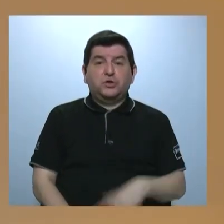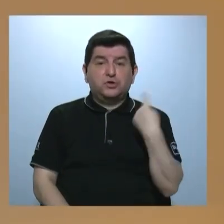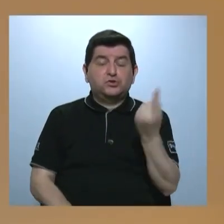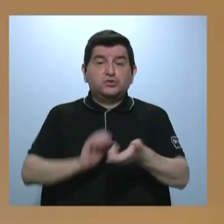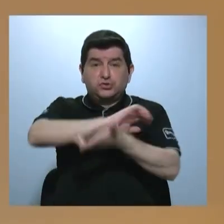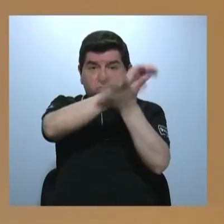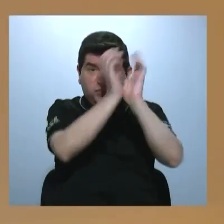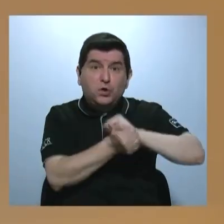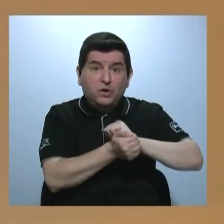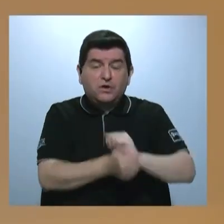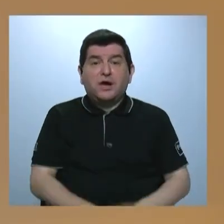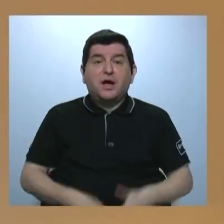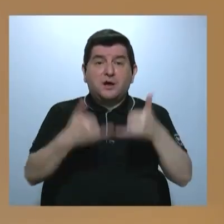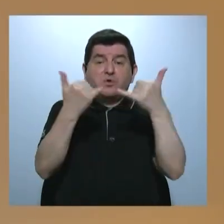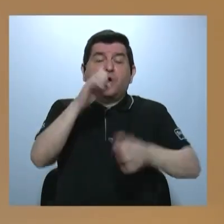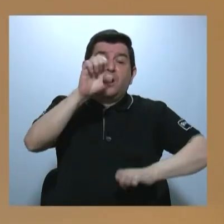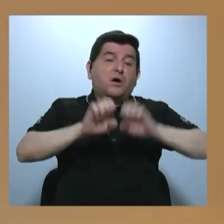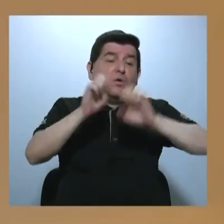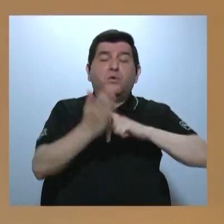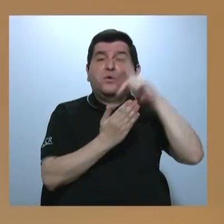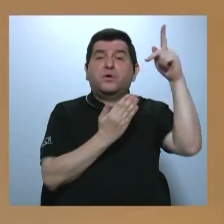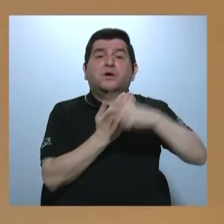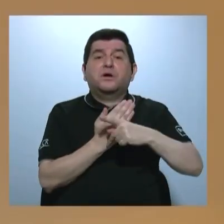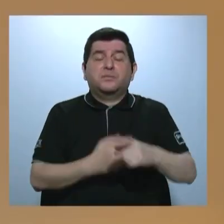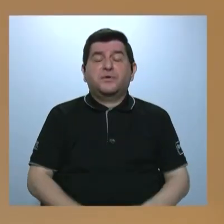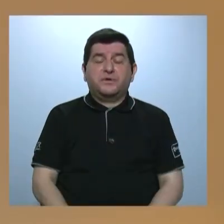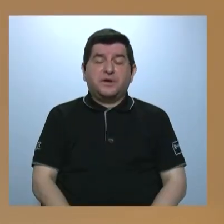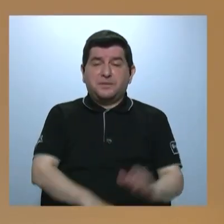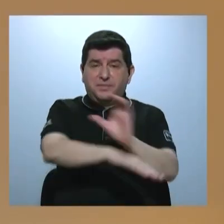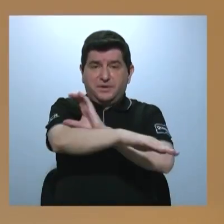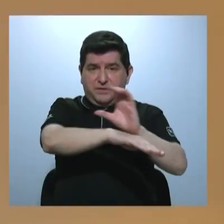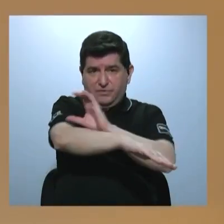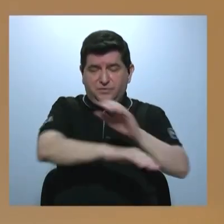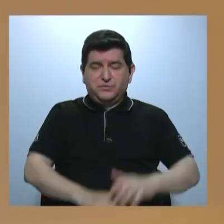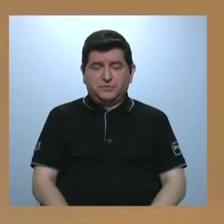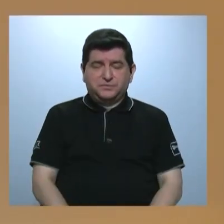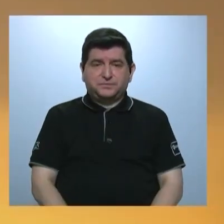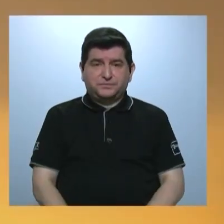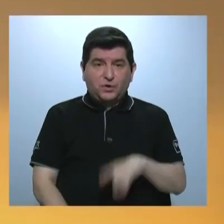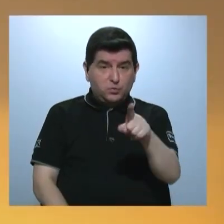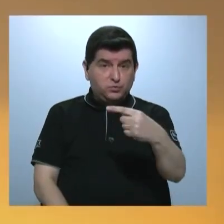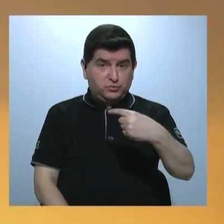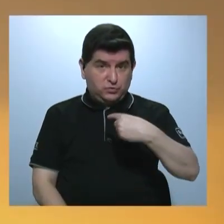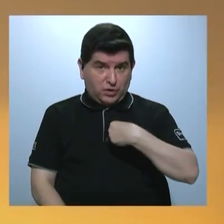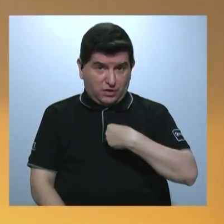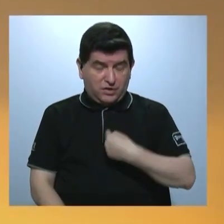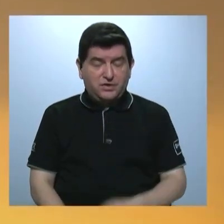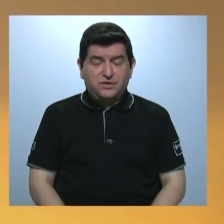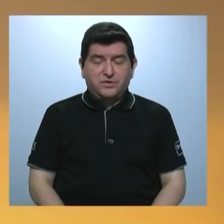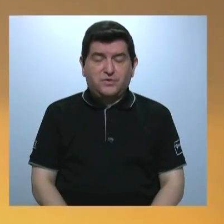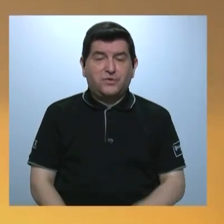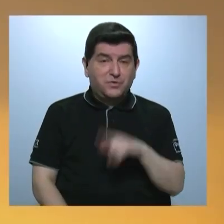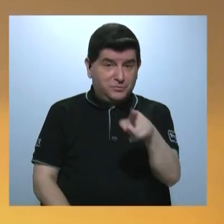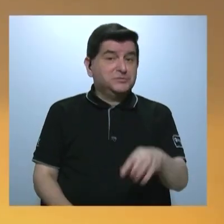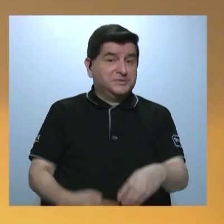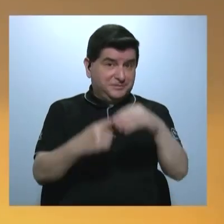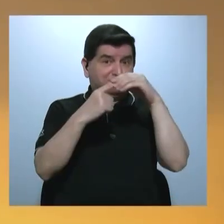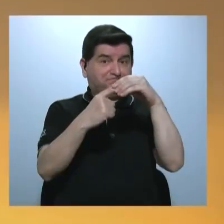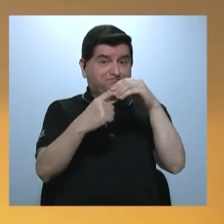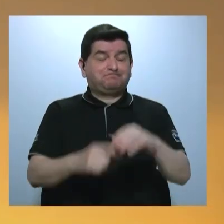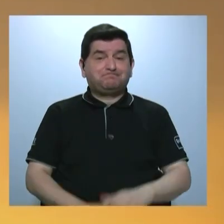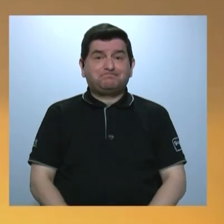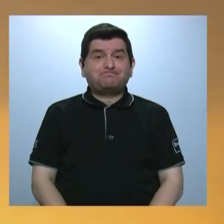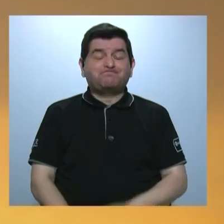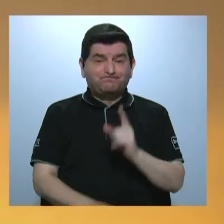se vea realmente es que ahora se evalúa el programa de informática educativa. Y usted y yo, y más yo que usted,